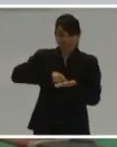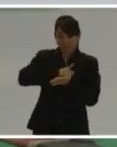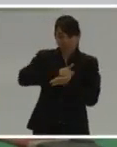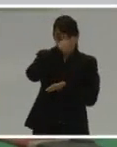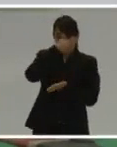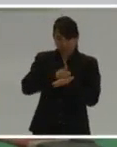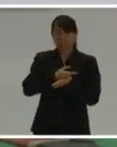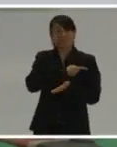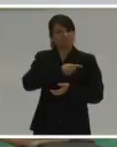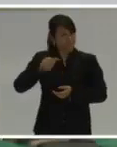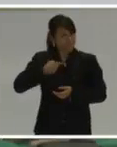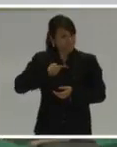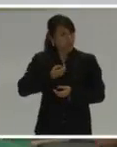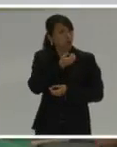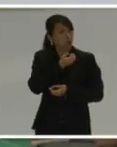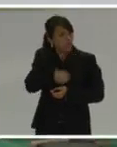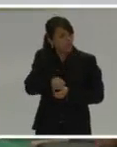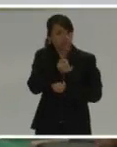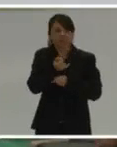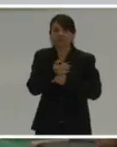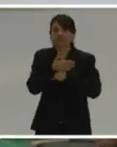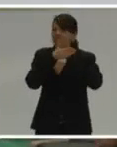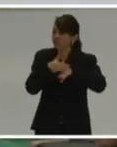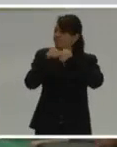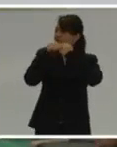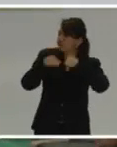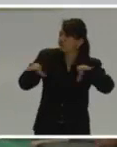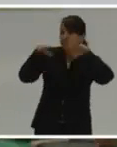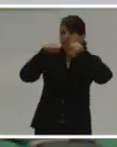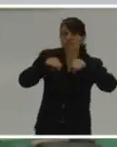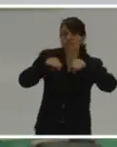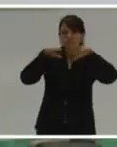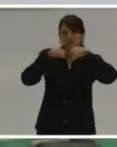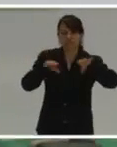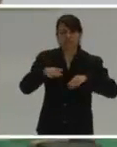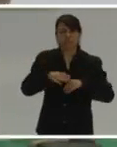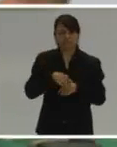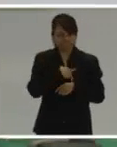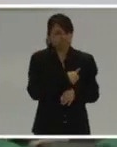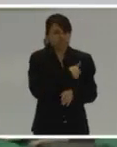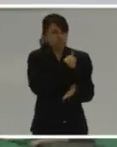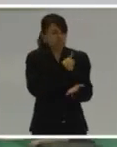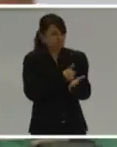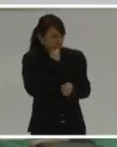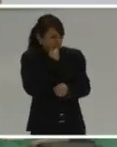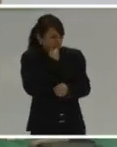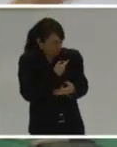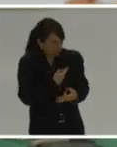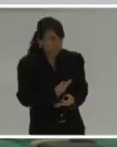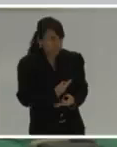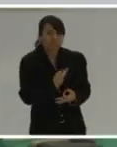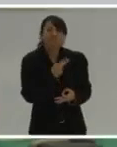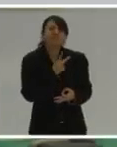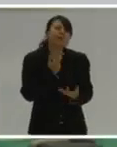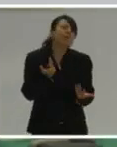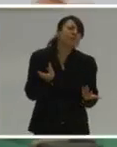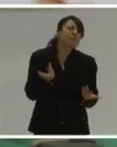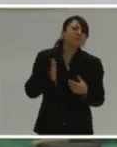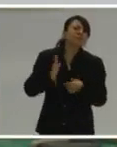información, y por qué no de la misma manera en la ciudad, perdón, en el área rural. Entonces tenemos que